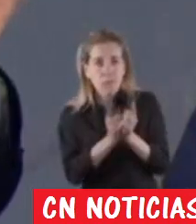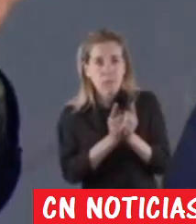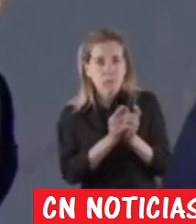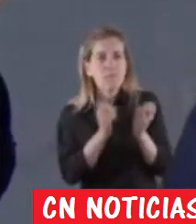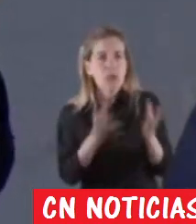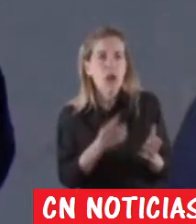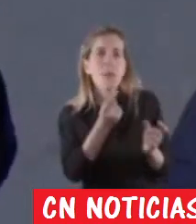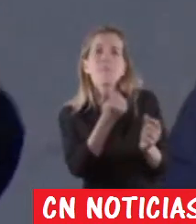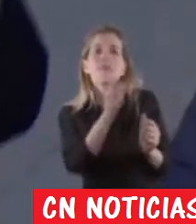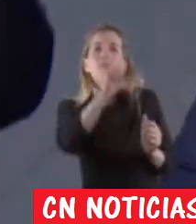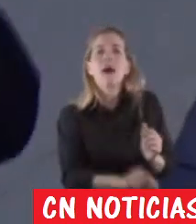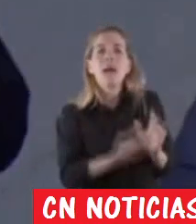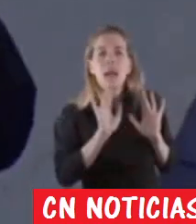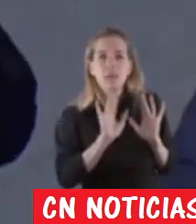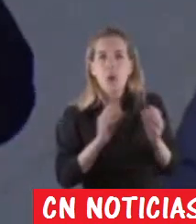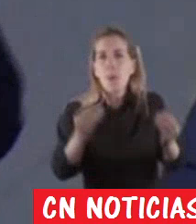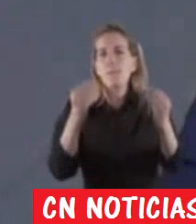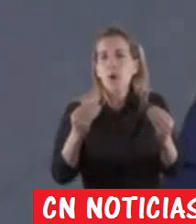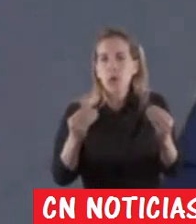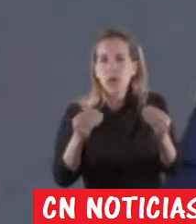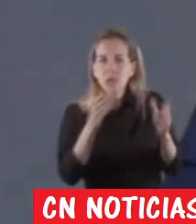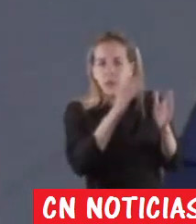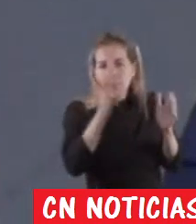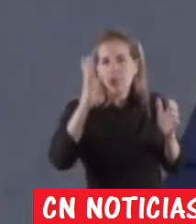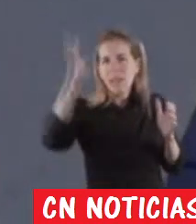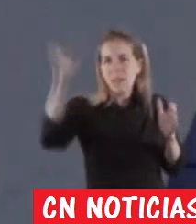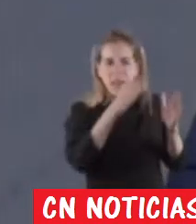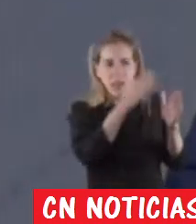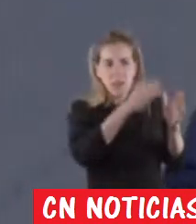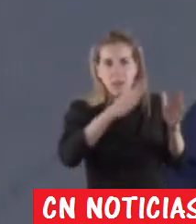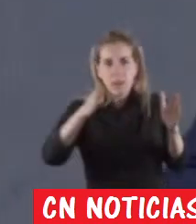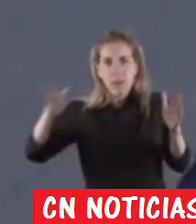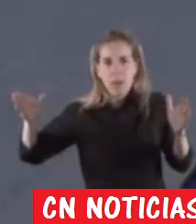múltiples las causas por las cuales esa distorsión de precios ocurre.